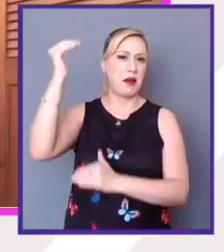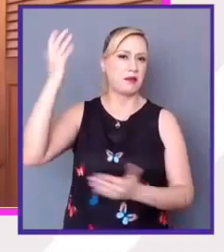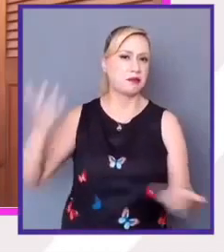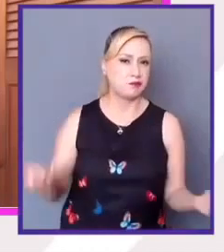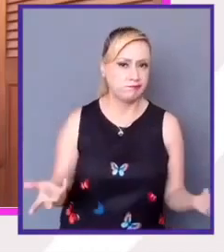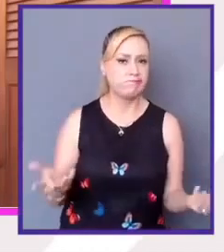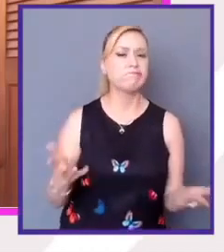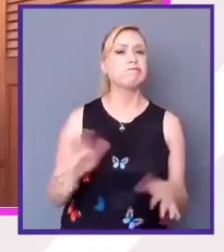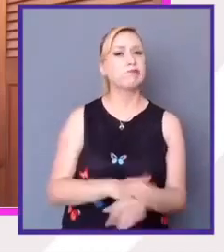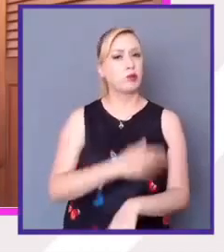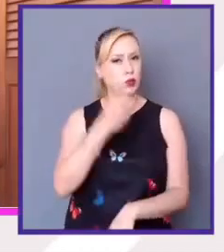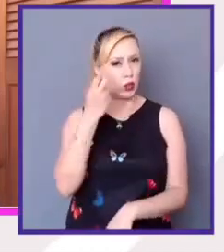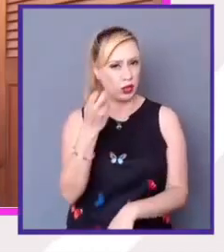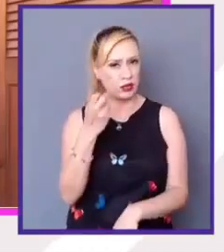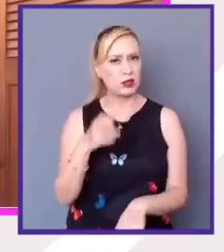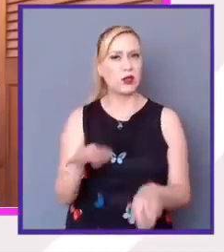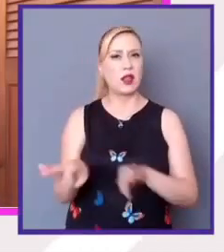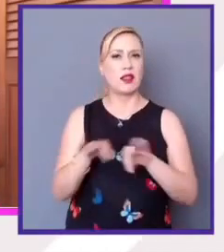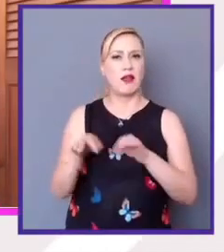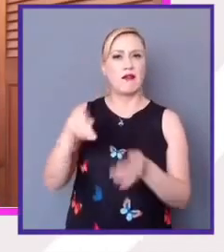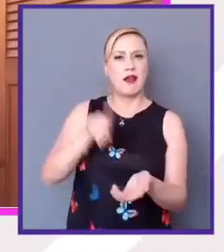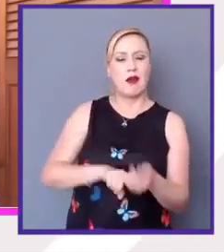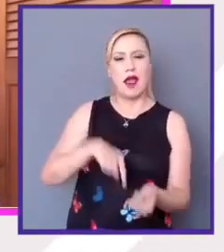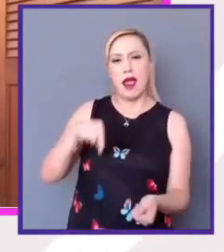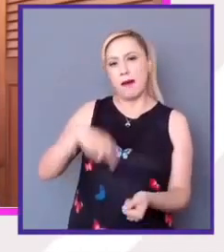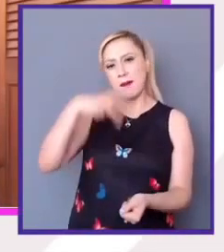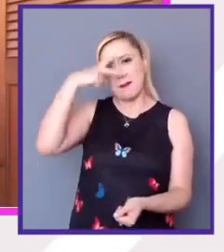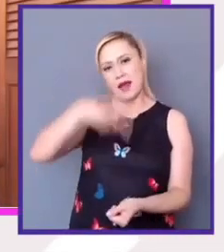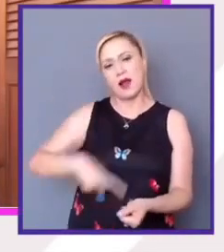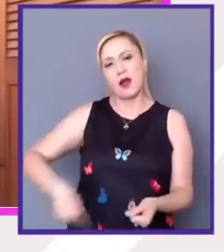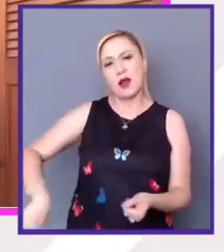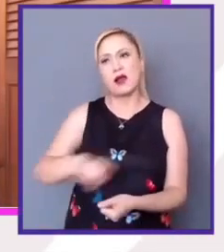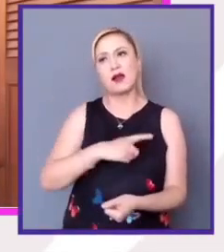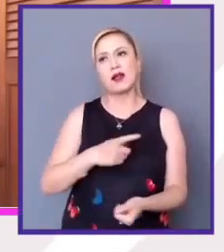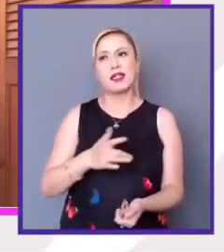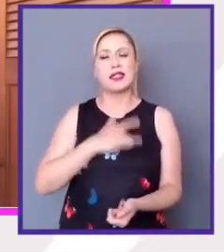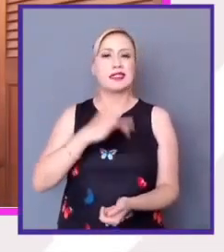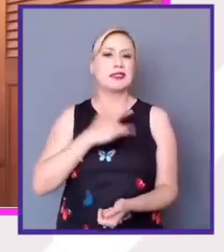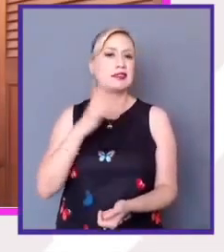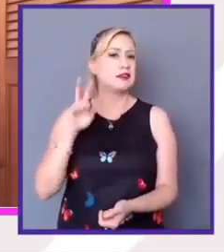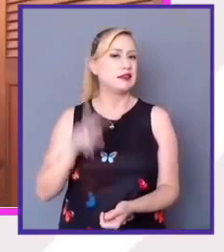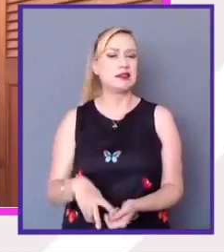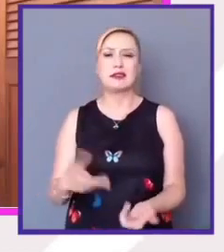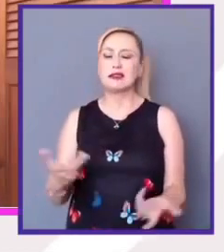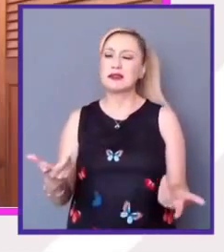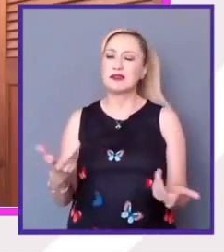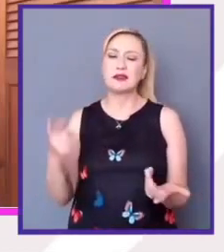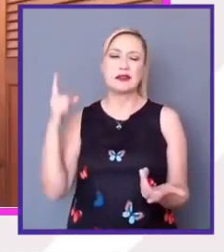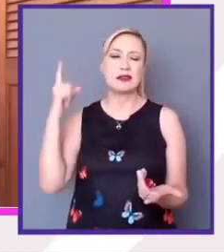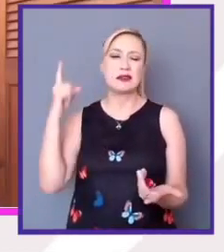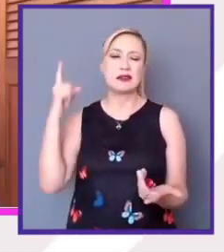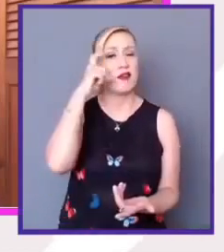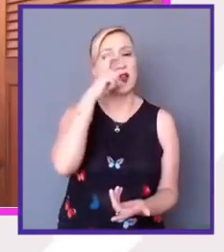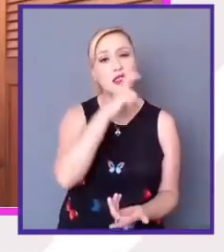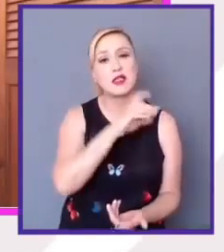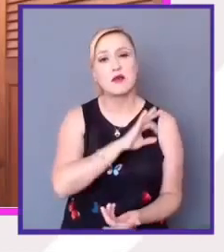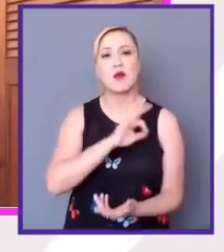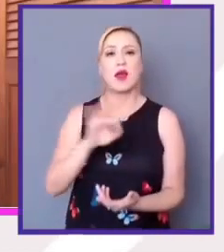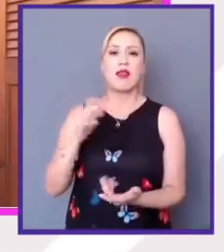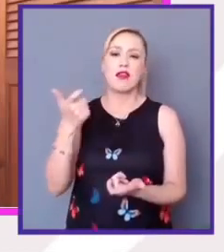personas racializadas en México pues se encuentran en un mayor riesgo de estar en una situación de